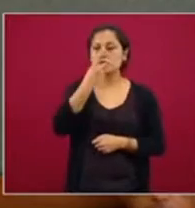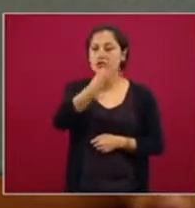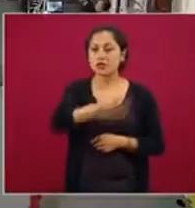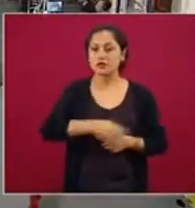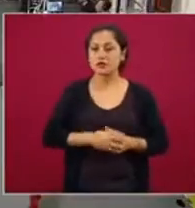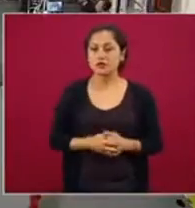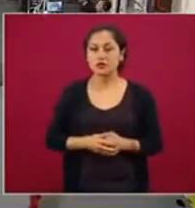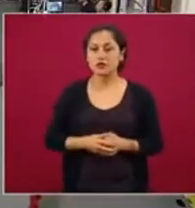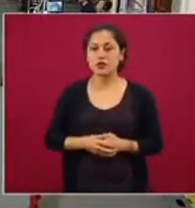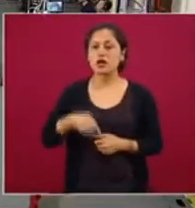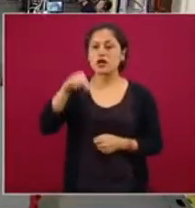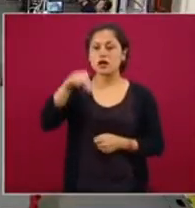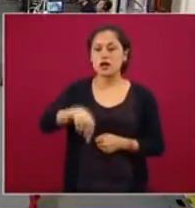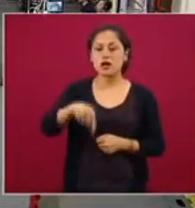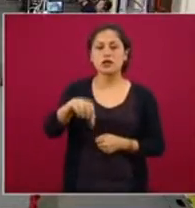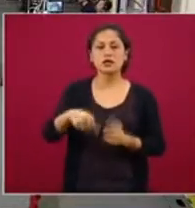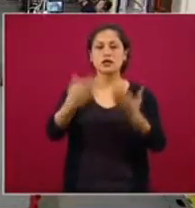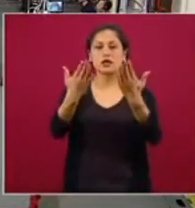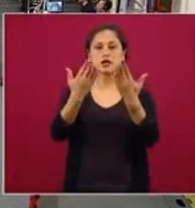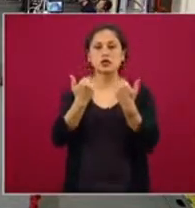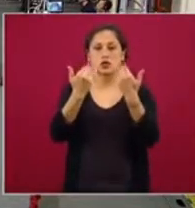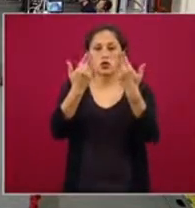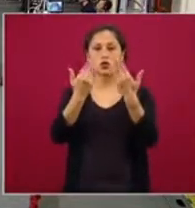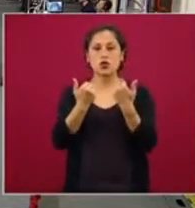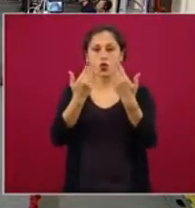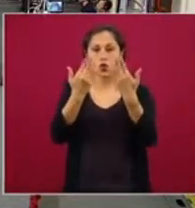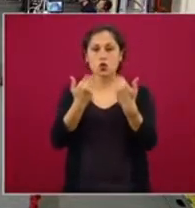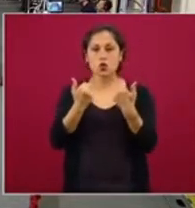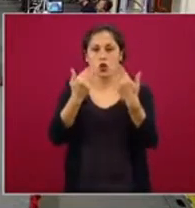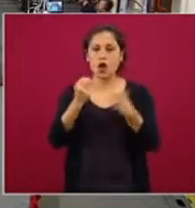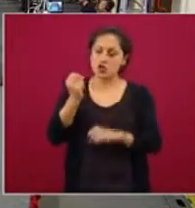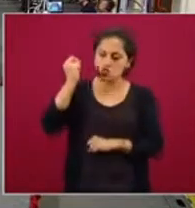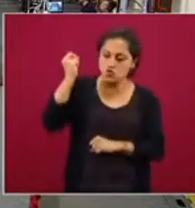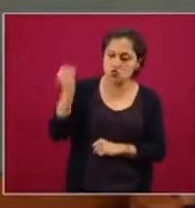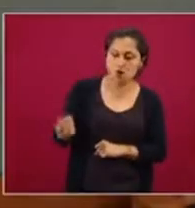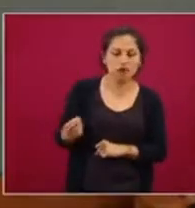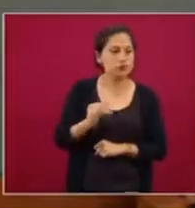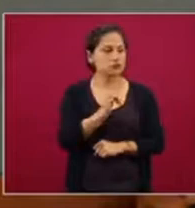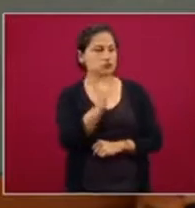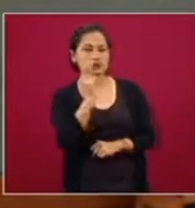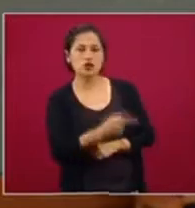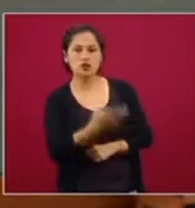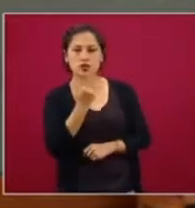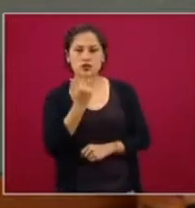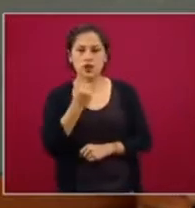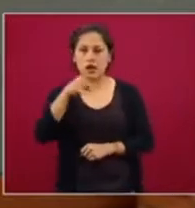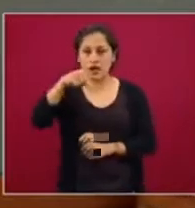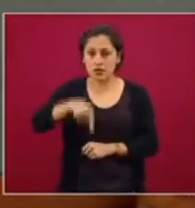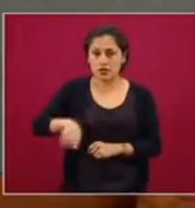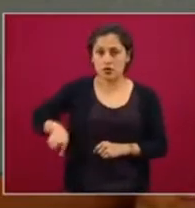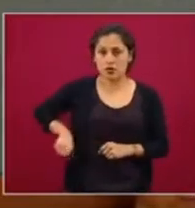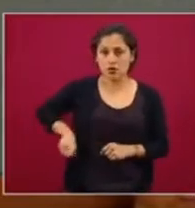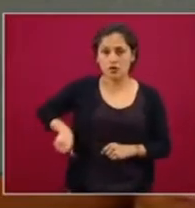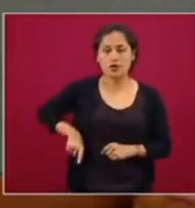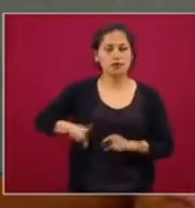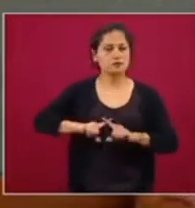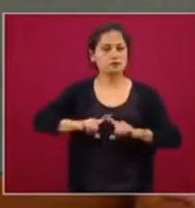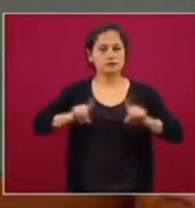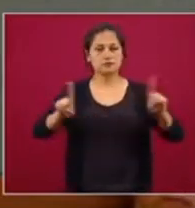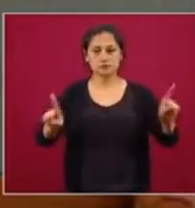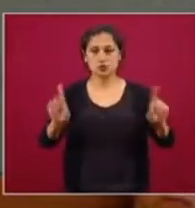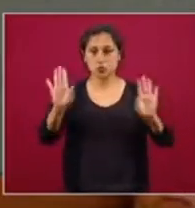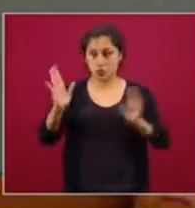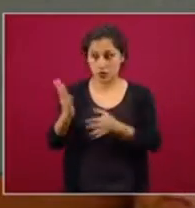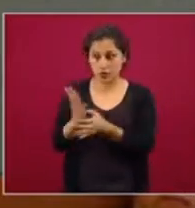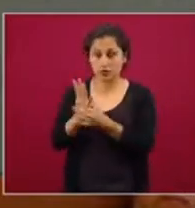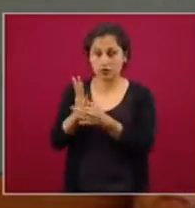dijo, aquí no existe ninguna clase de criterios de privilegio, no funciona así este gobierno. Lo que es